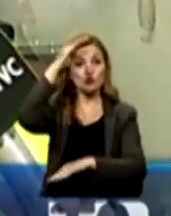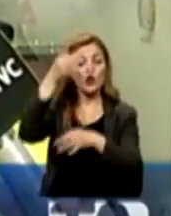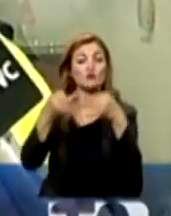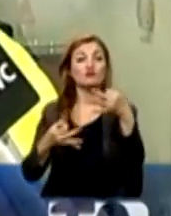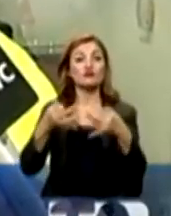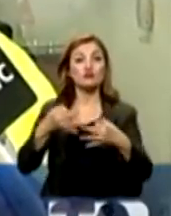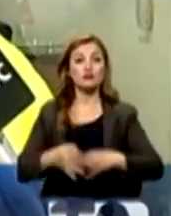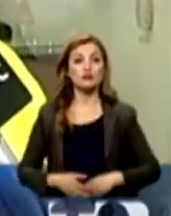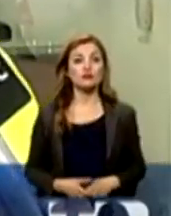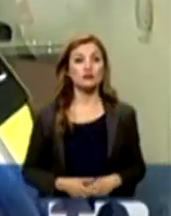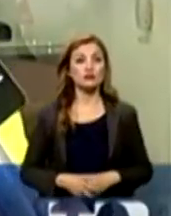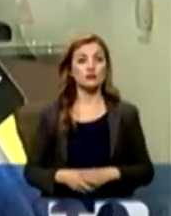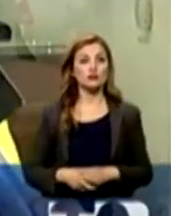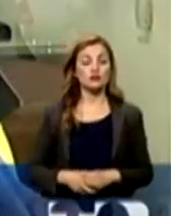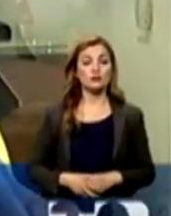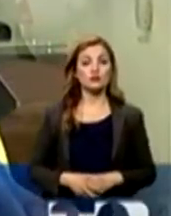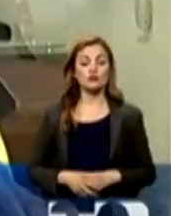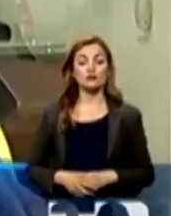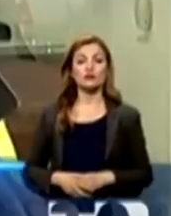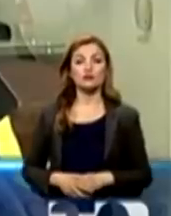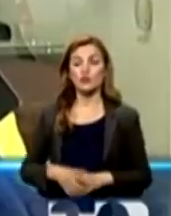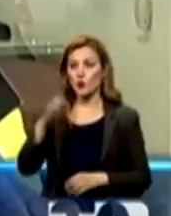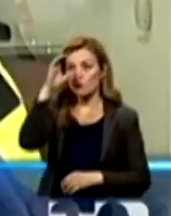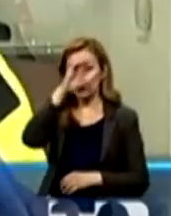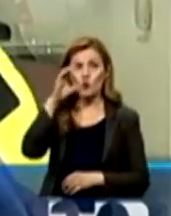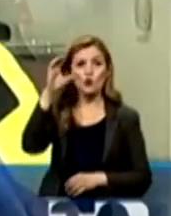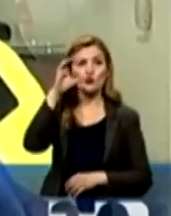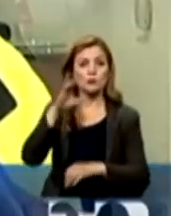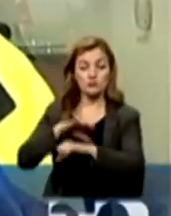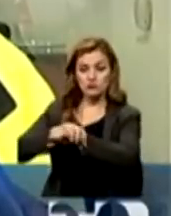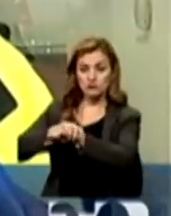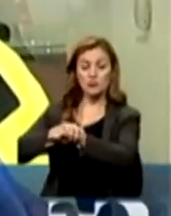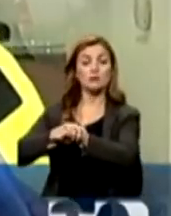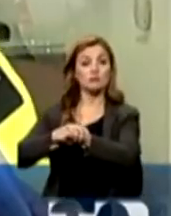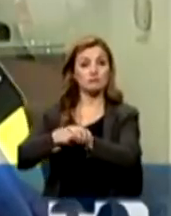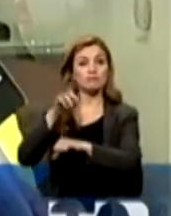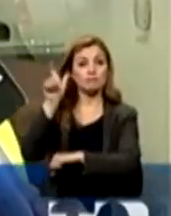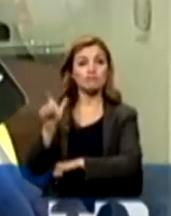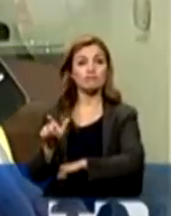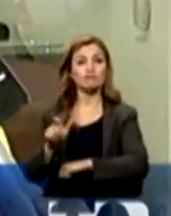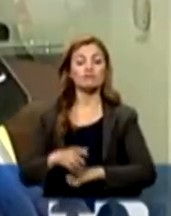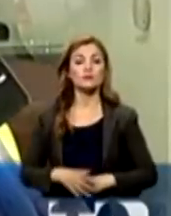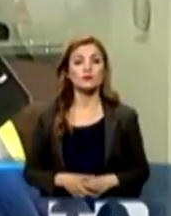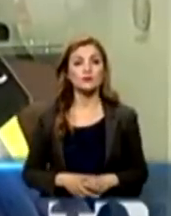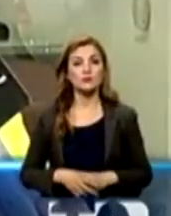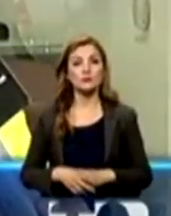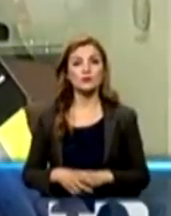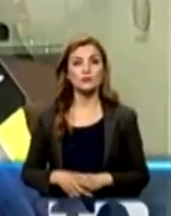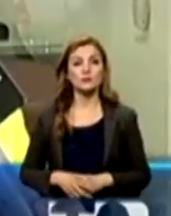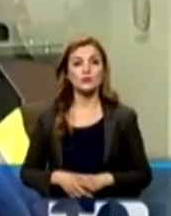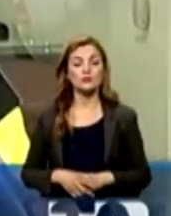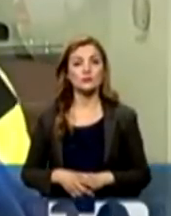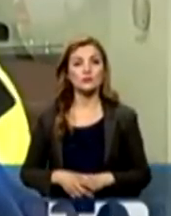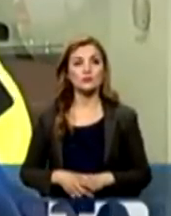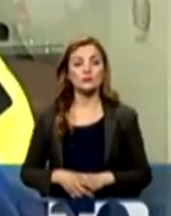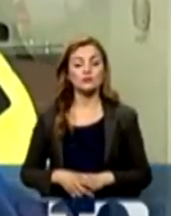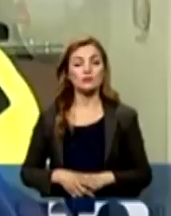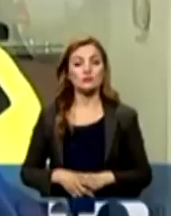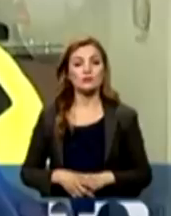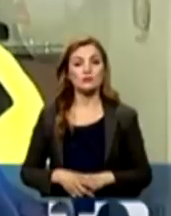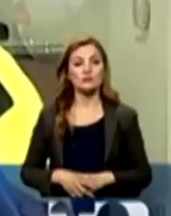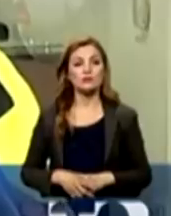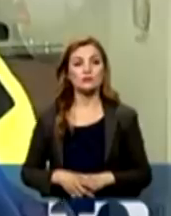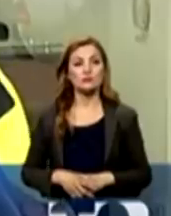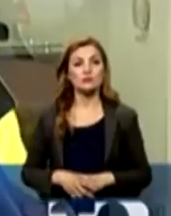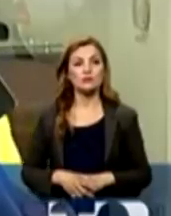Judicial de que se ponga énfasis en la búsqueda, detención y captura de este ciudadano. Debido a que la connotación y la